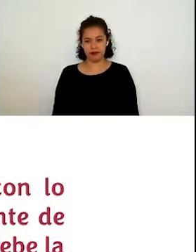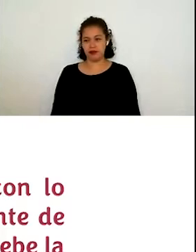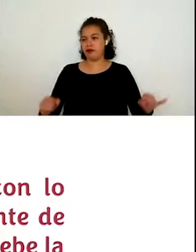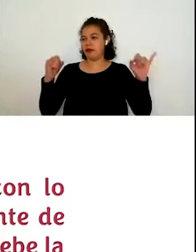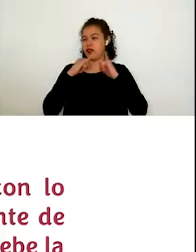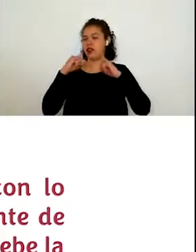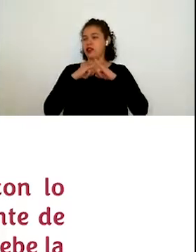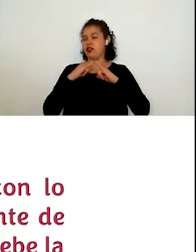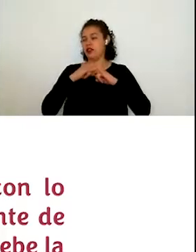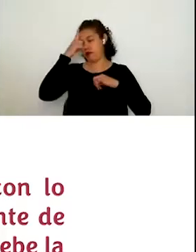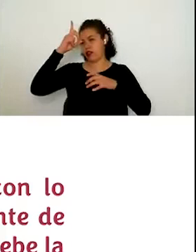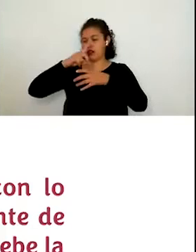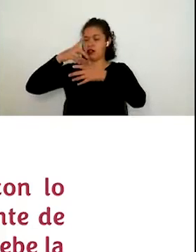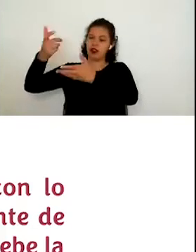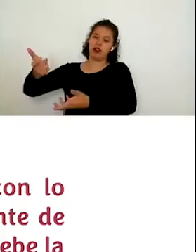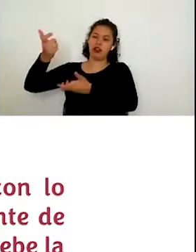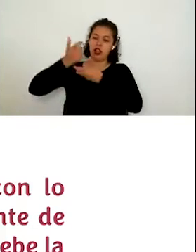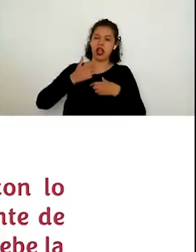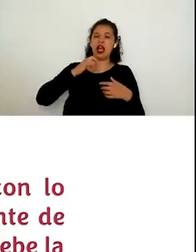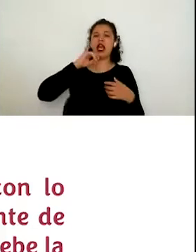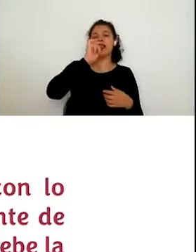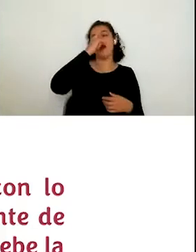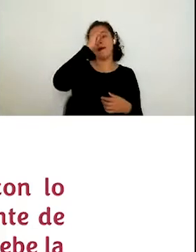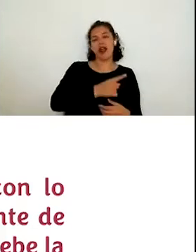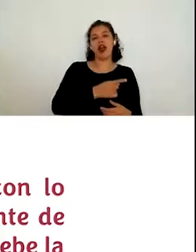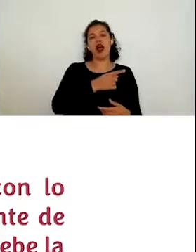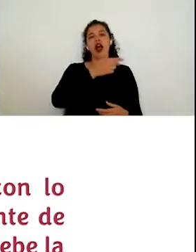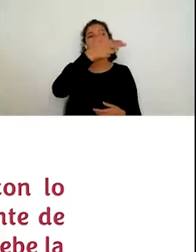sean onerosos o condicionales.